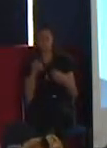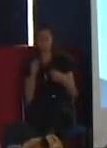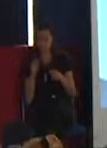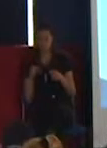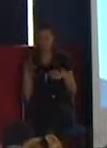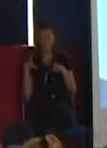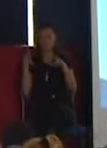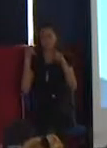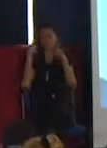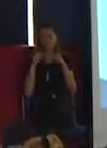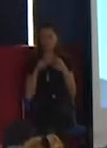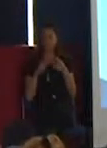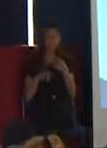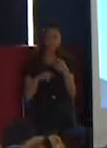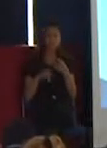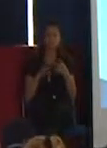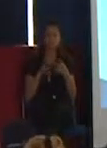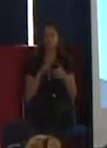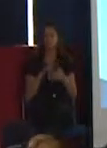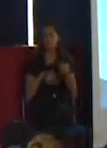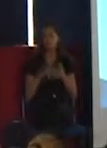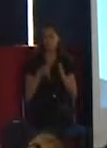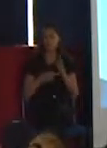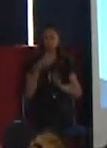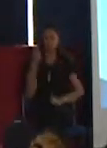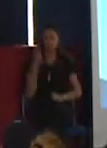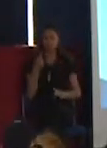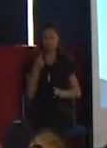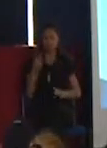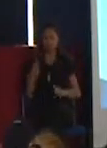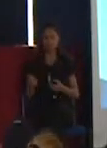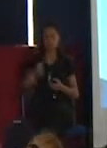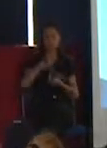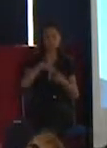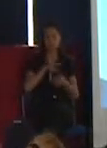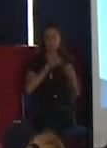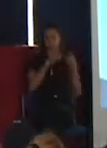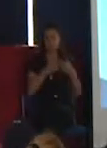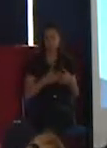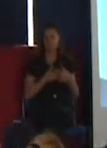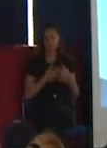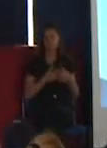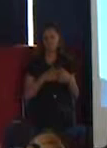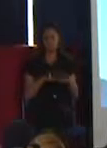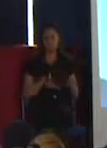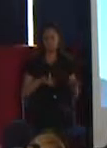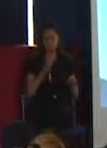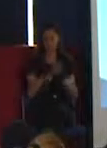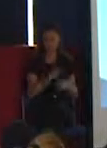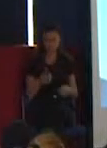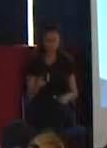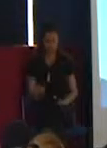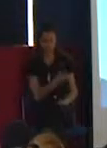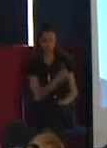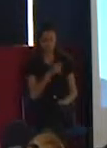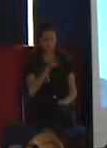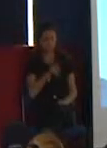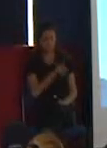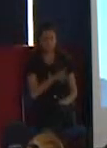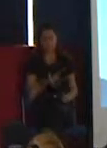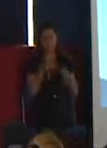contratación directa, ¿sí?, para las empresas en su planta de personal tengan personas con